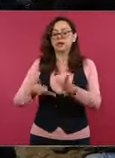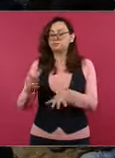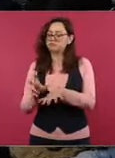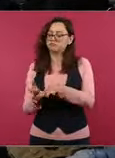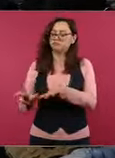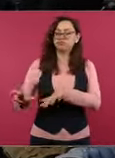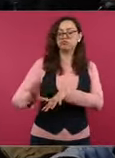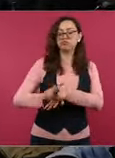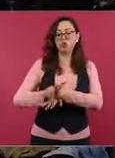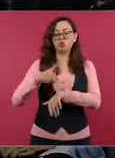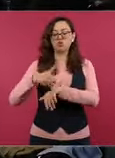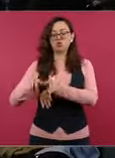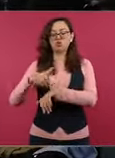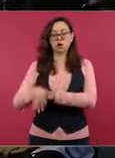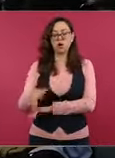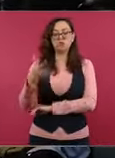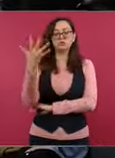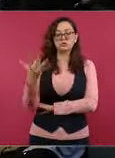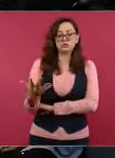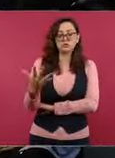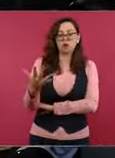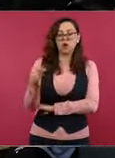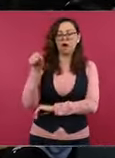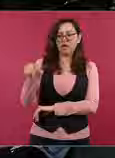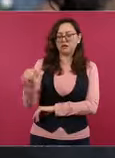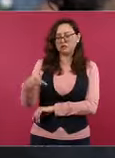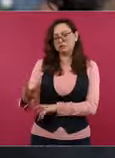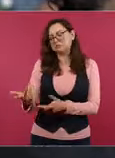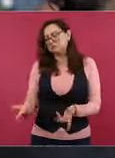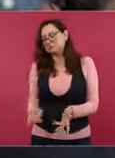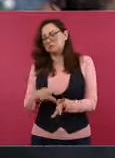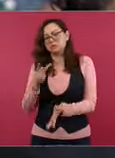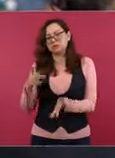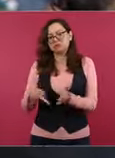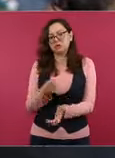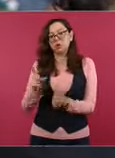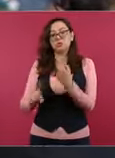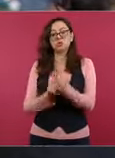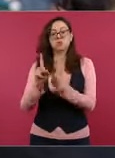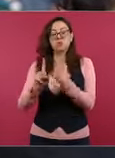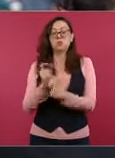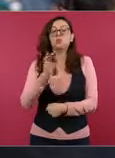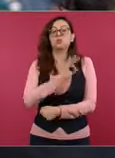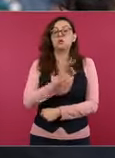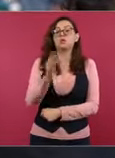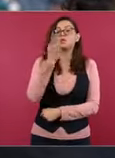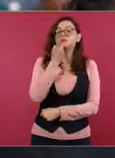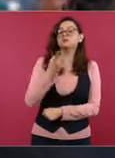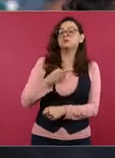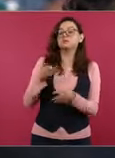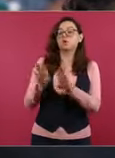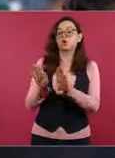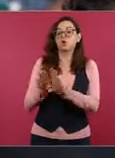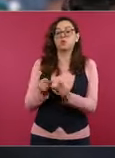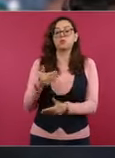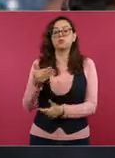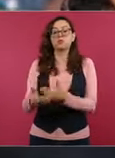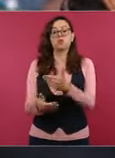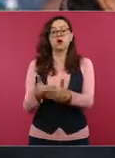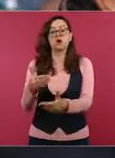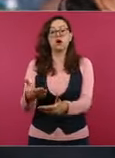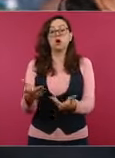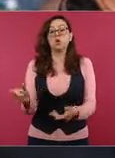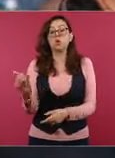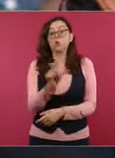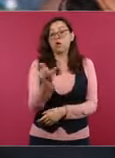5, que es el que ha registrado más incidentes, para ver si nos pudiera dar una actualización de cómo va ese tramo y en qué punto va a dejar la obra